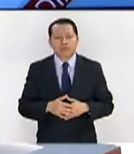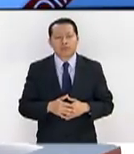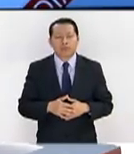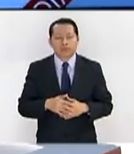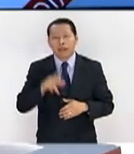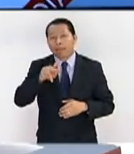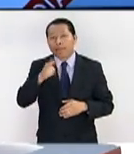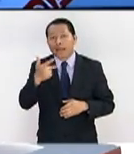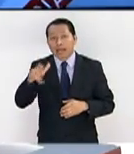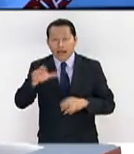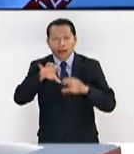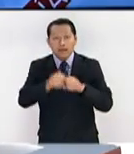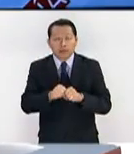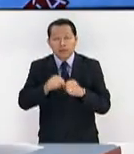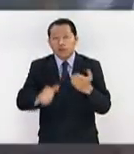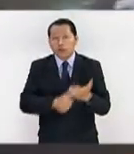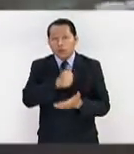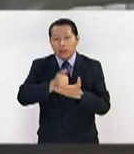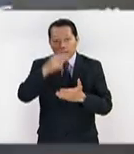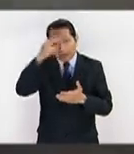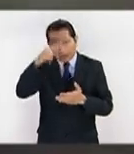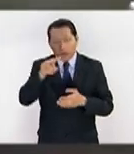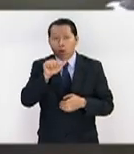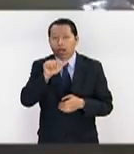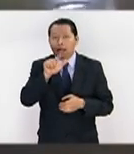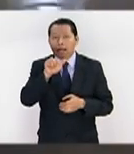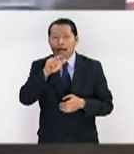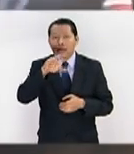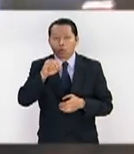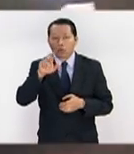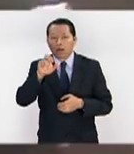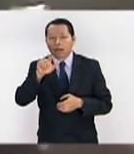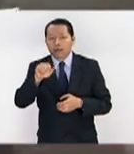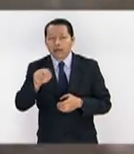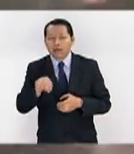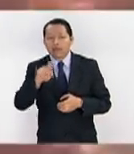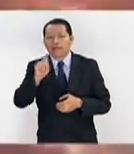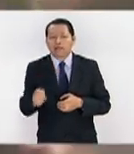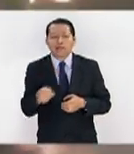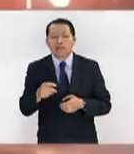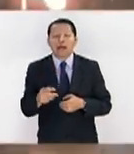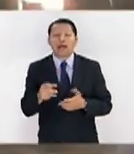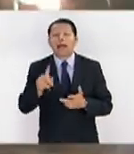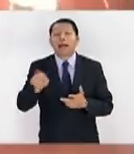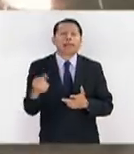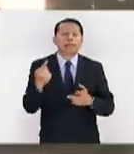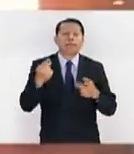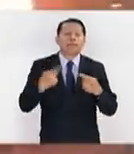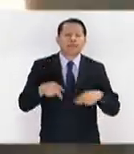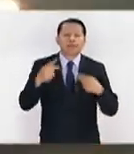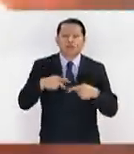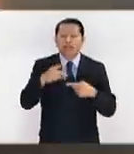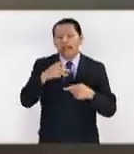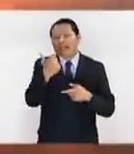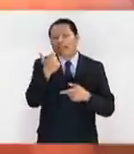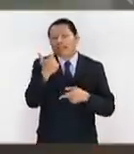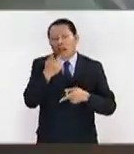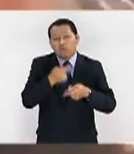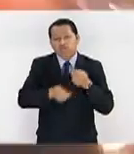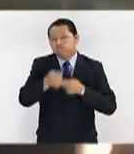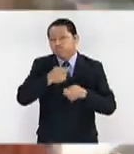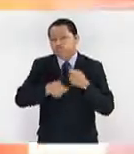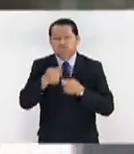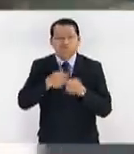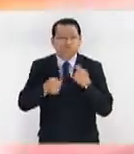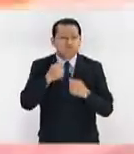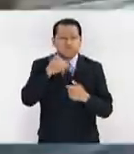Elementos de la PGR detuvieron en la Ciudad de México a Alejandro Razán Barauidi, considerado uno de los mayores lavadores de dinero del país. Se le